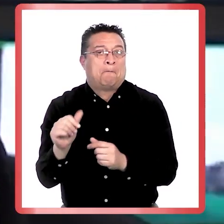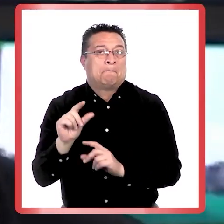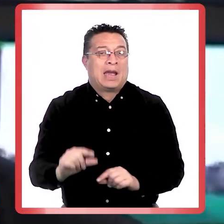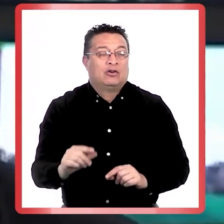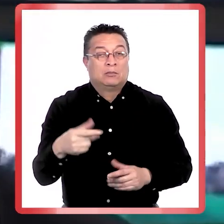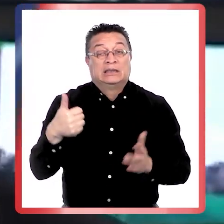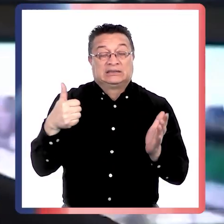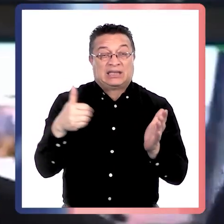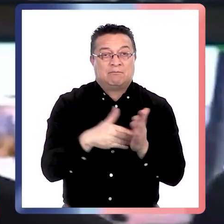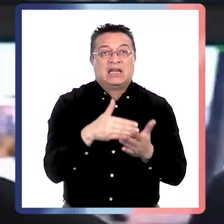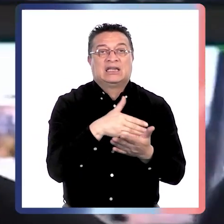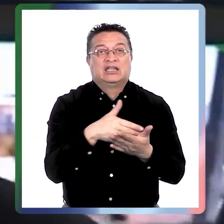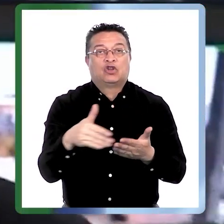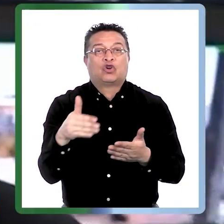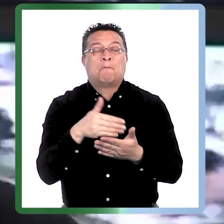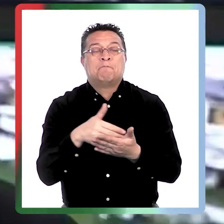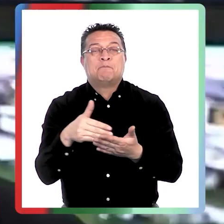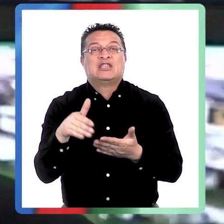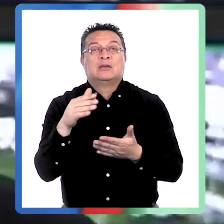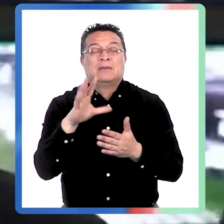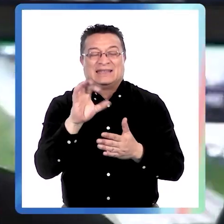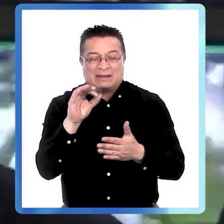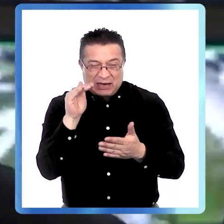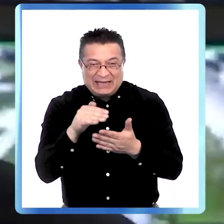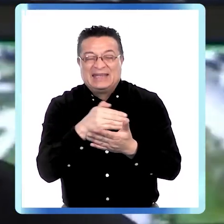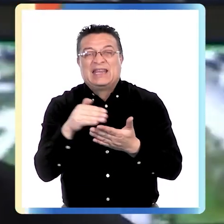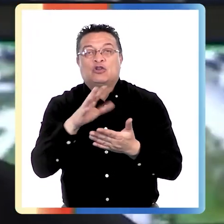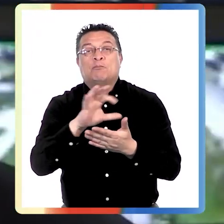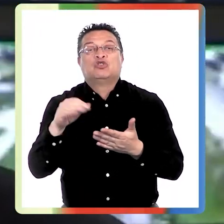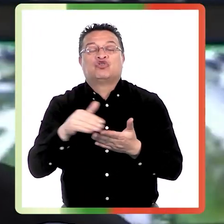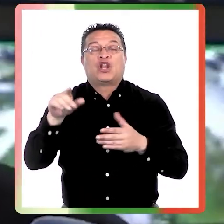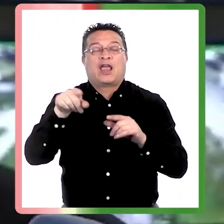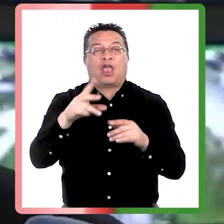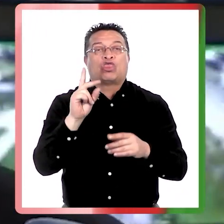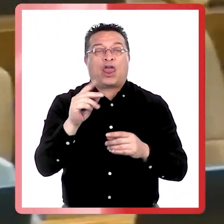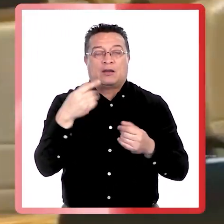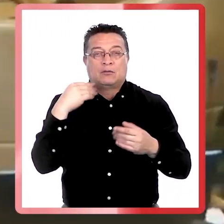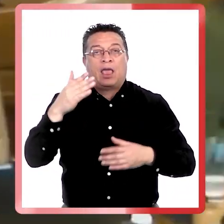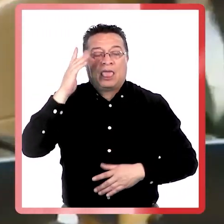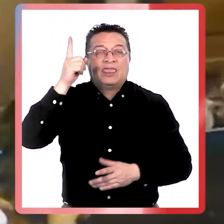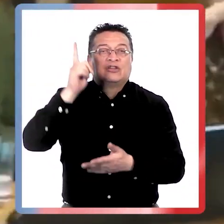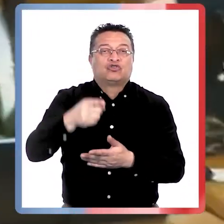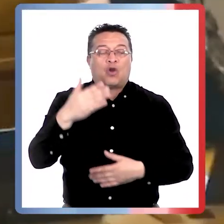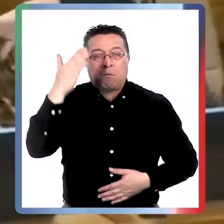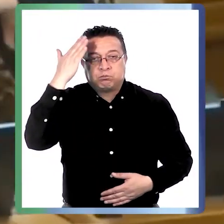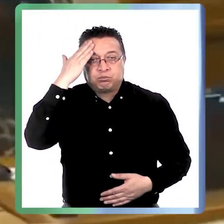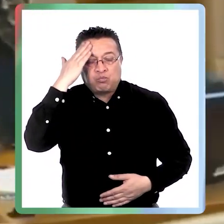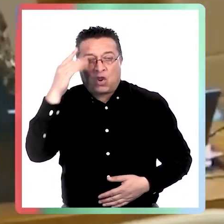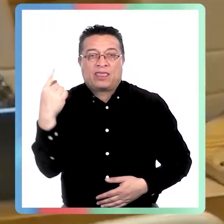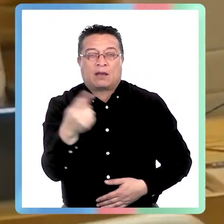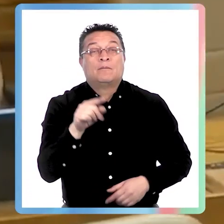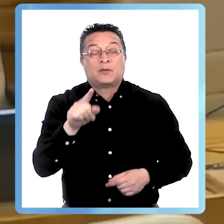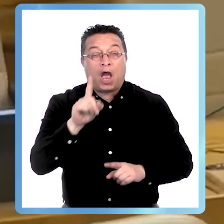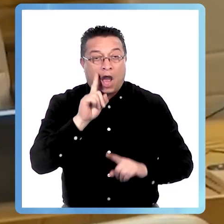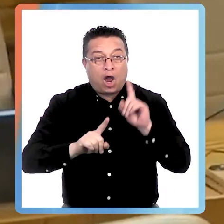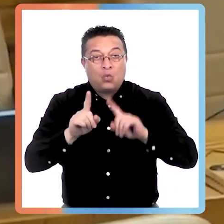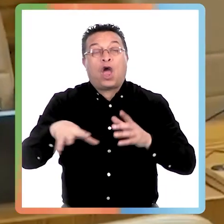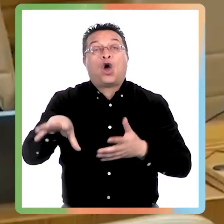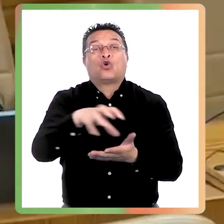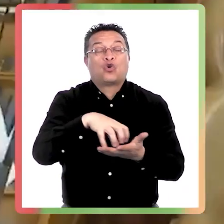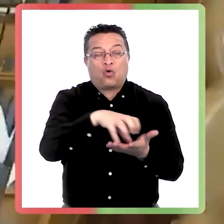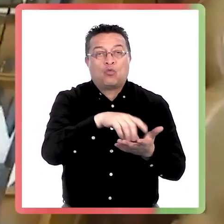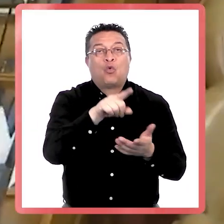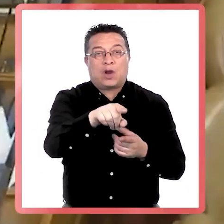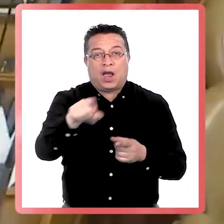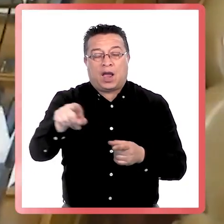30 pesos. Son 6.500 millones de dólares que se dejaron de pagar por una mala decisión, una decisión populista. Adicionalmente, hay